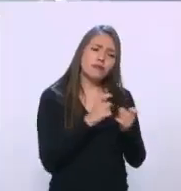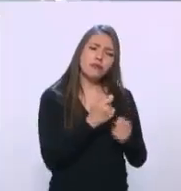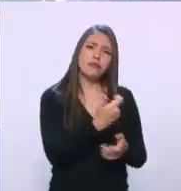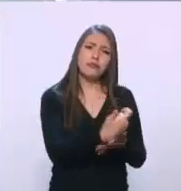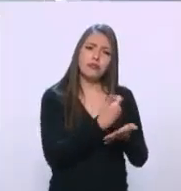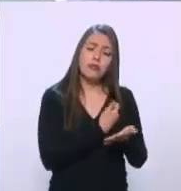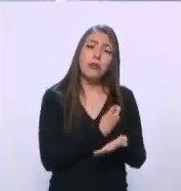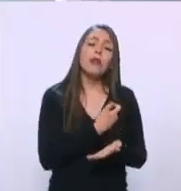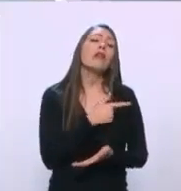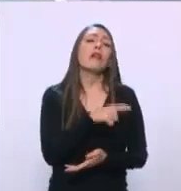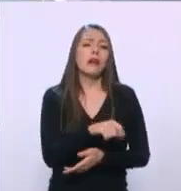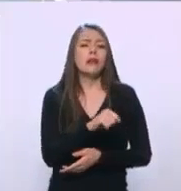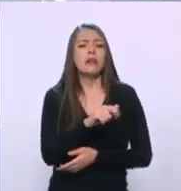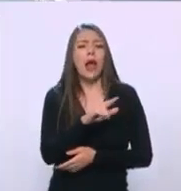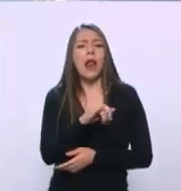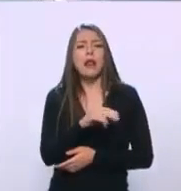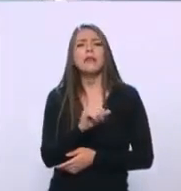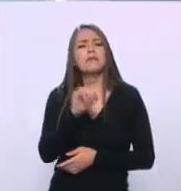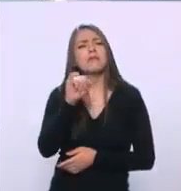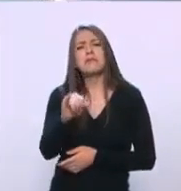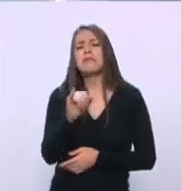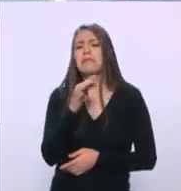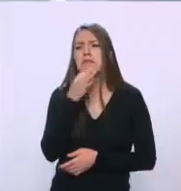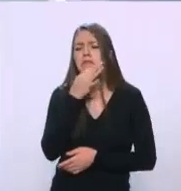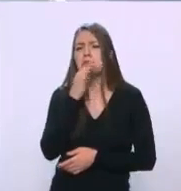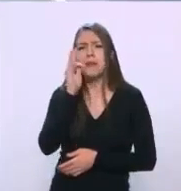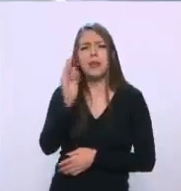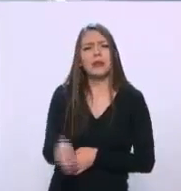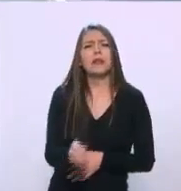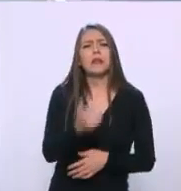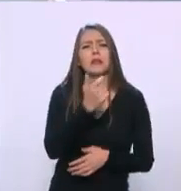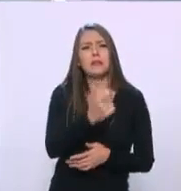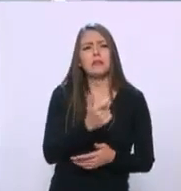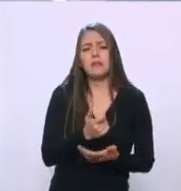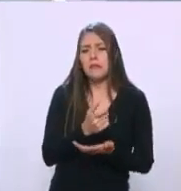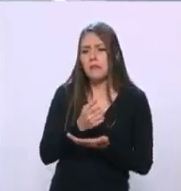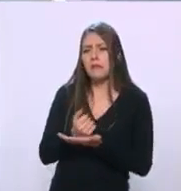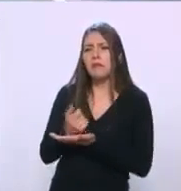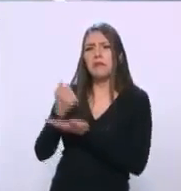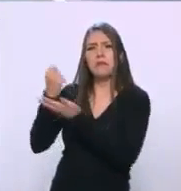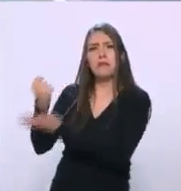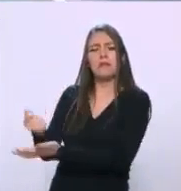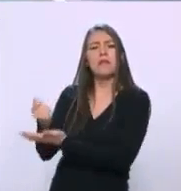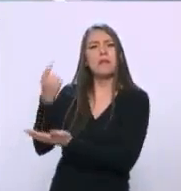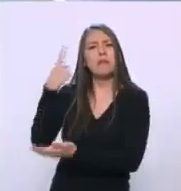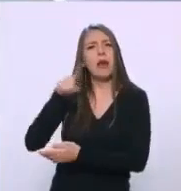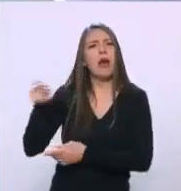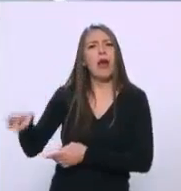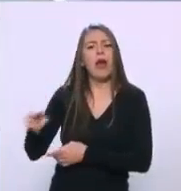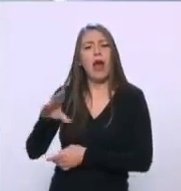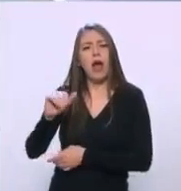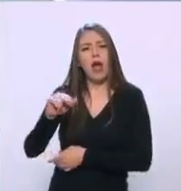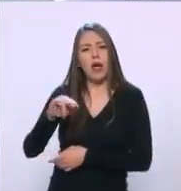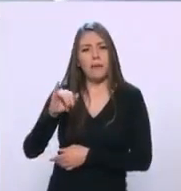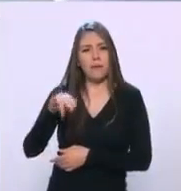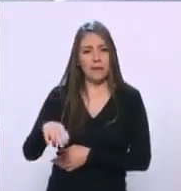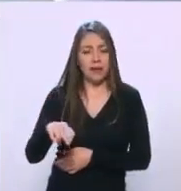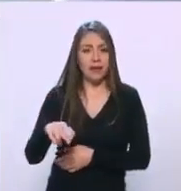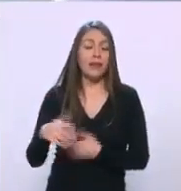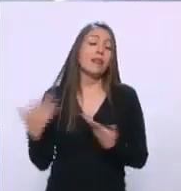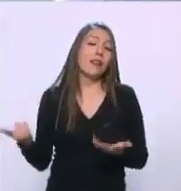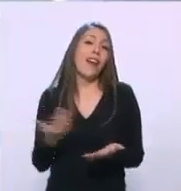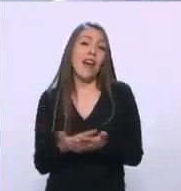de inmediato autorizaba más recursos para Aguilar Camín. Es decir, Eso es lo que extraña Aguilar Camín actualmente,